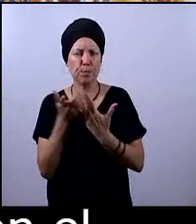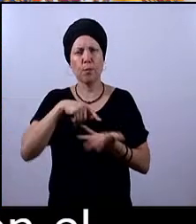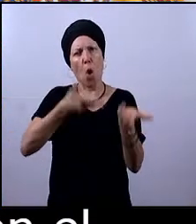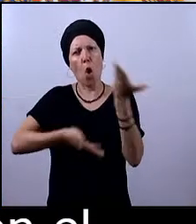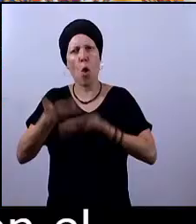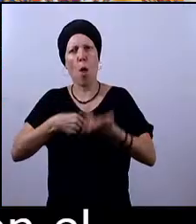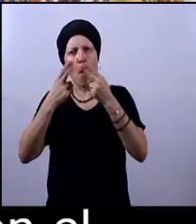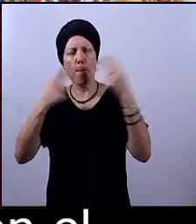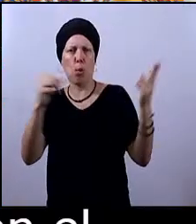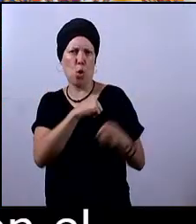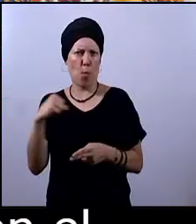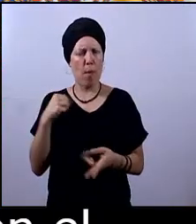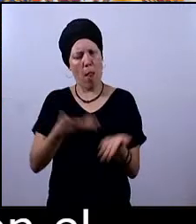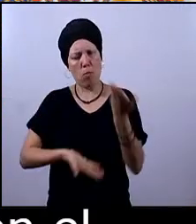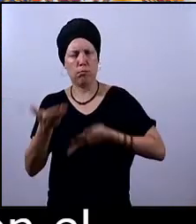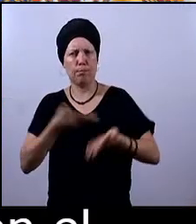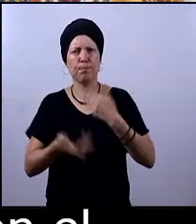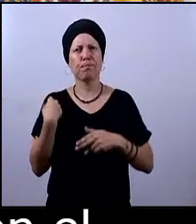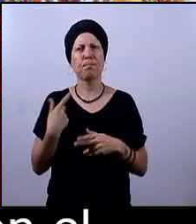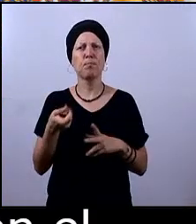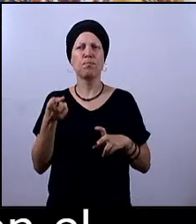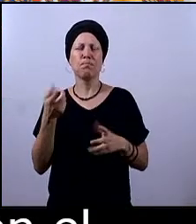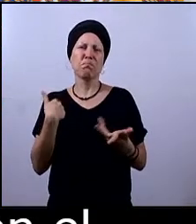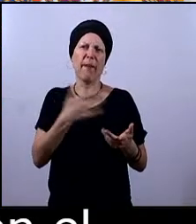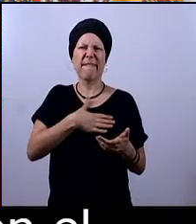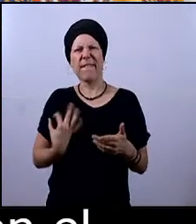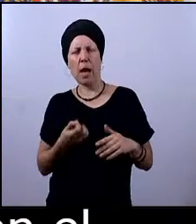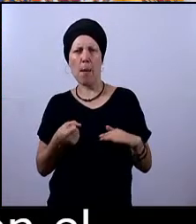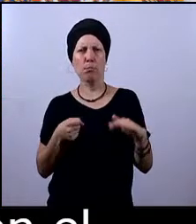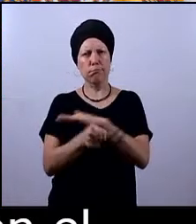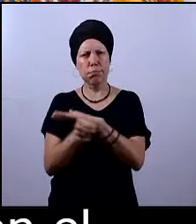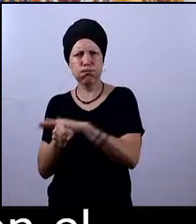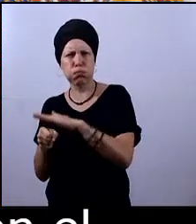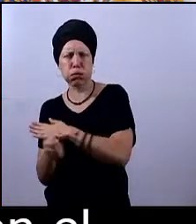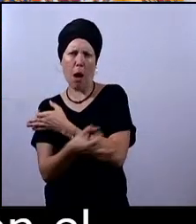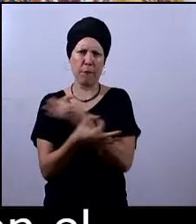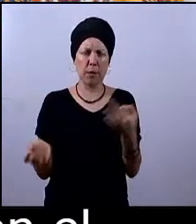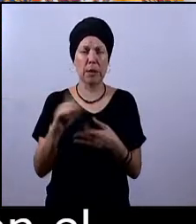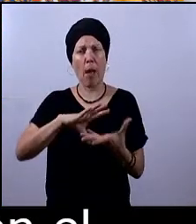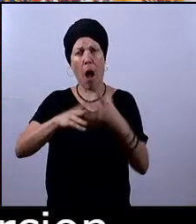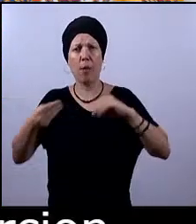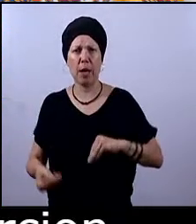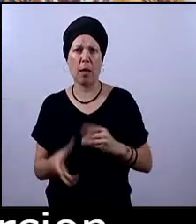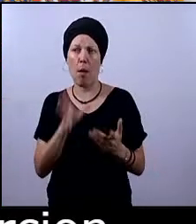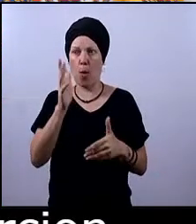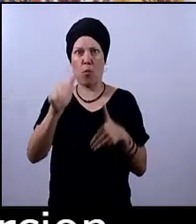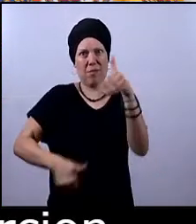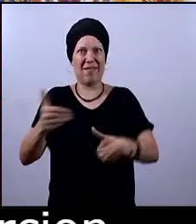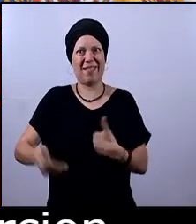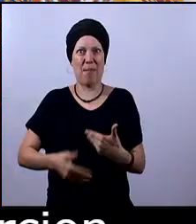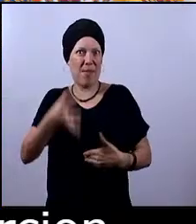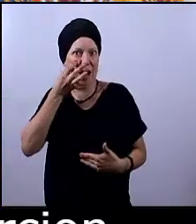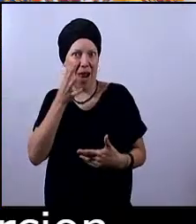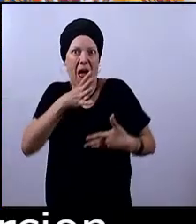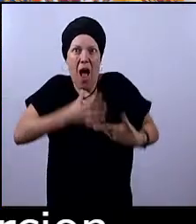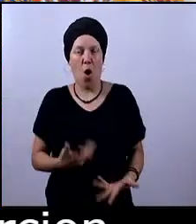colaboración público-privada, buscando una inserción laboral efectiva y adaptada a la demanda real de